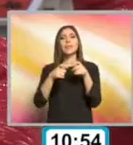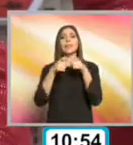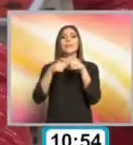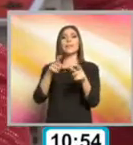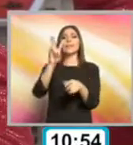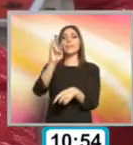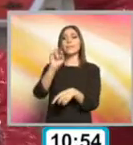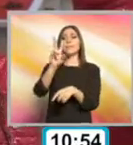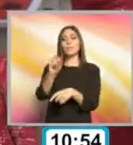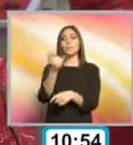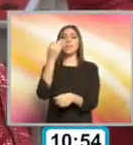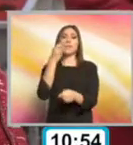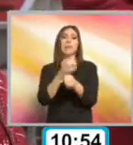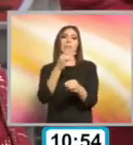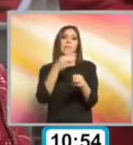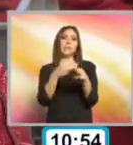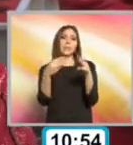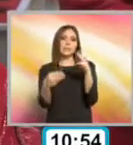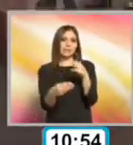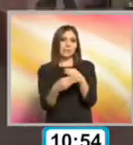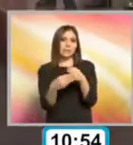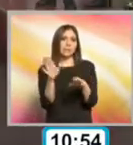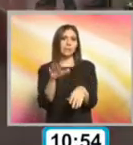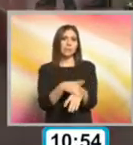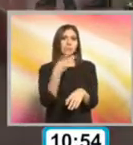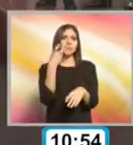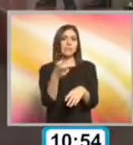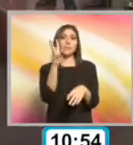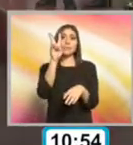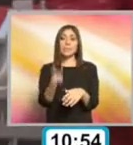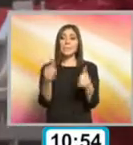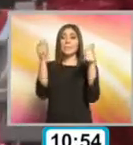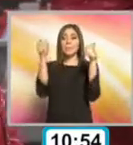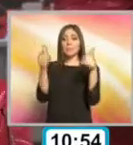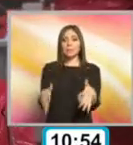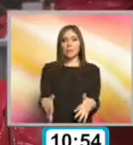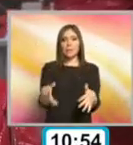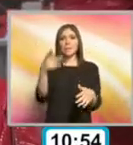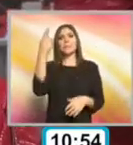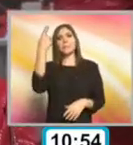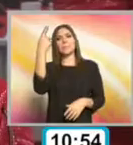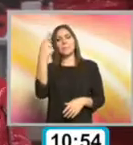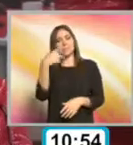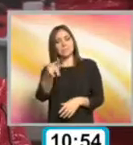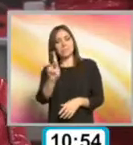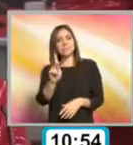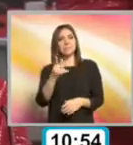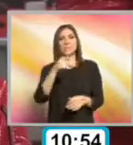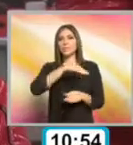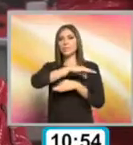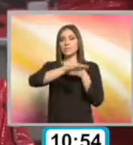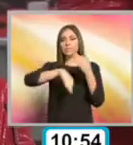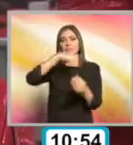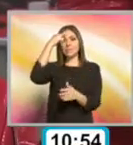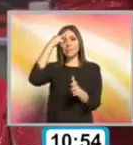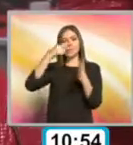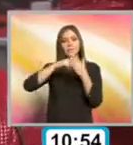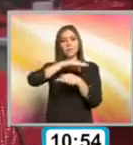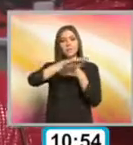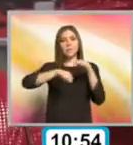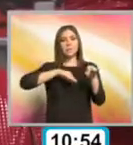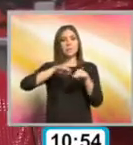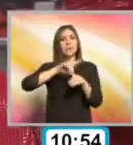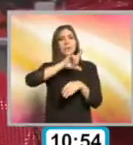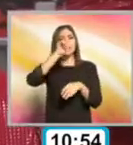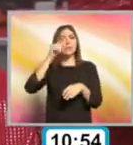vivo y con este material, entonces fue algo pesado, pero pues a fin de cuentas yo creo que todo el trabajo en su tiempo va a